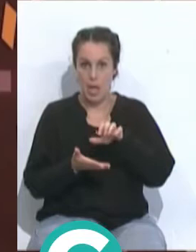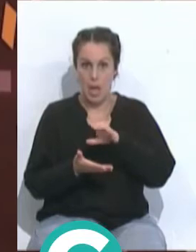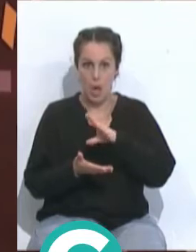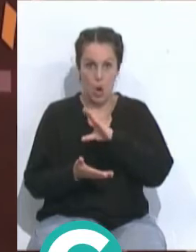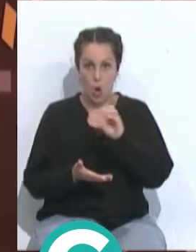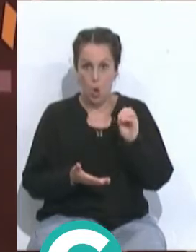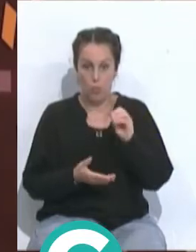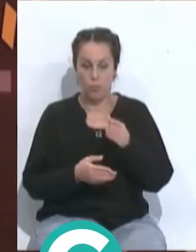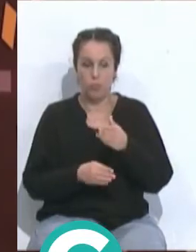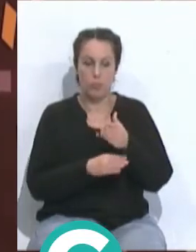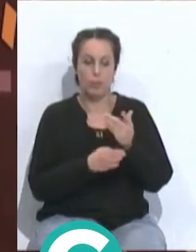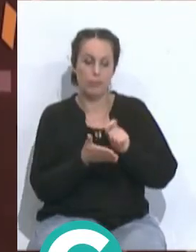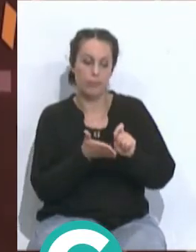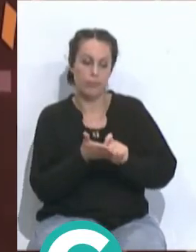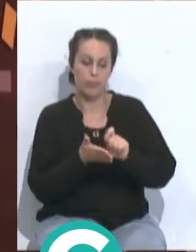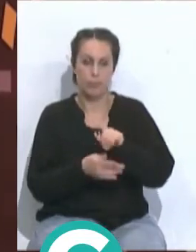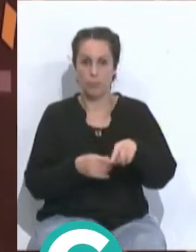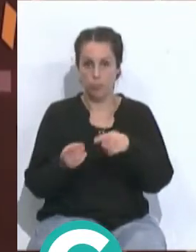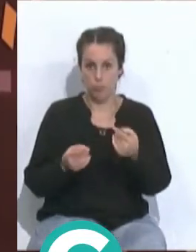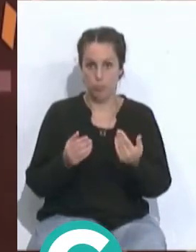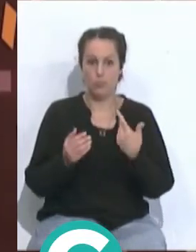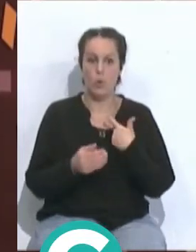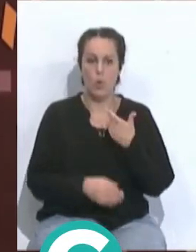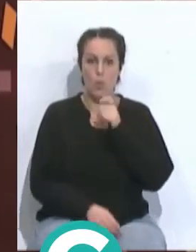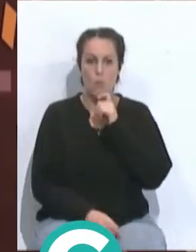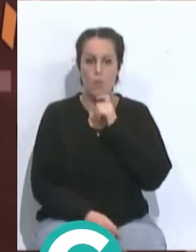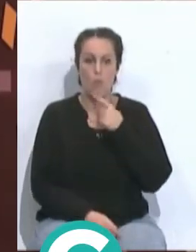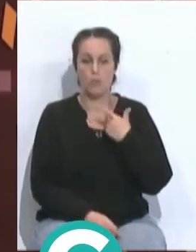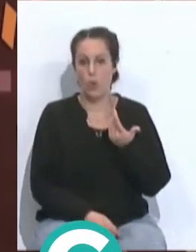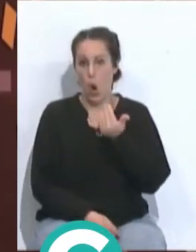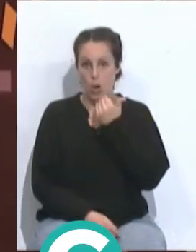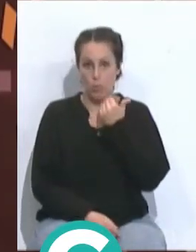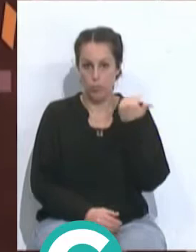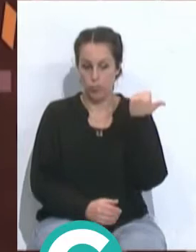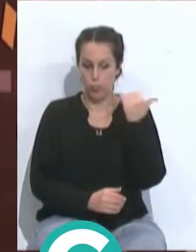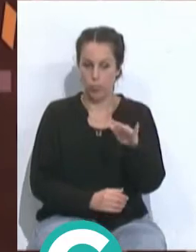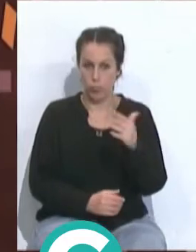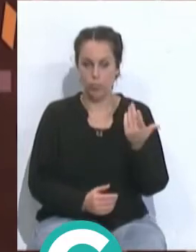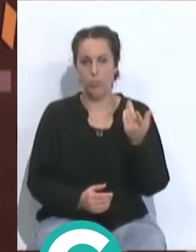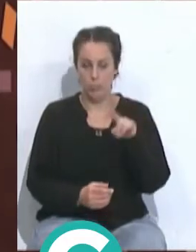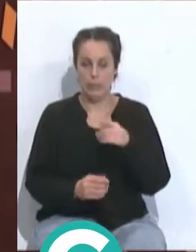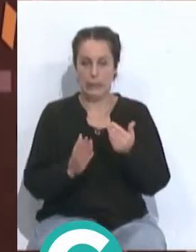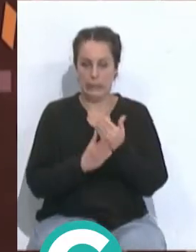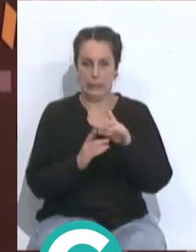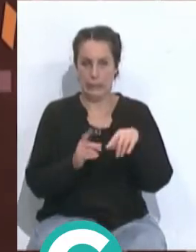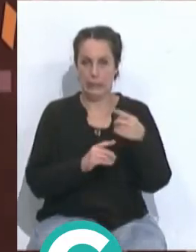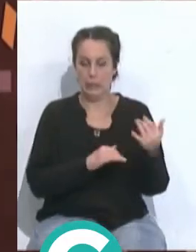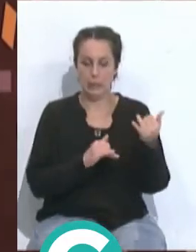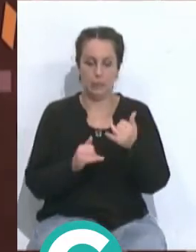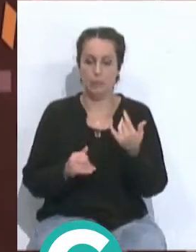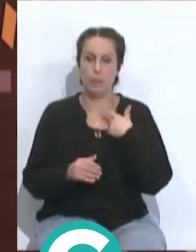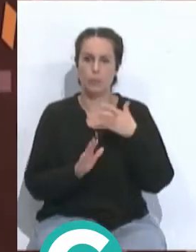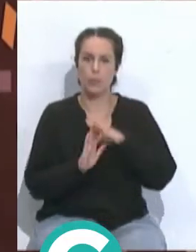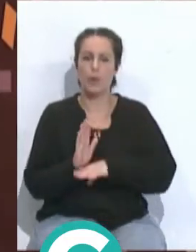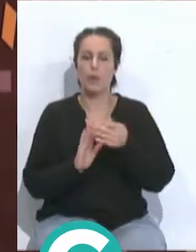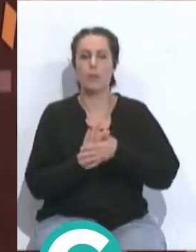y llegarán también en los días siguientes las que se hayan formalizado a través del correo postal. Pero hoy les proponemos un programa en el que vamos a hablar de